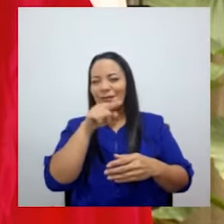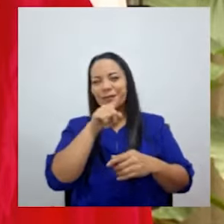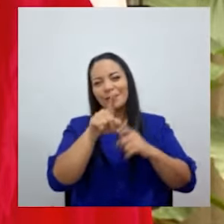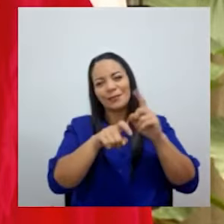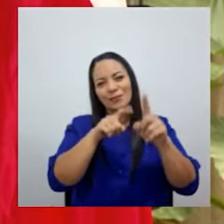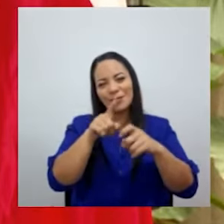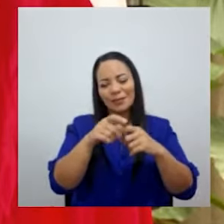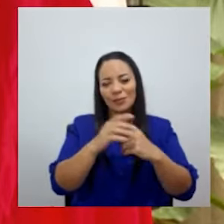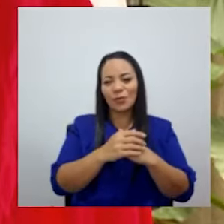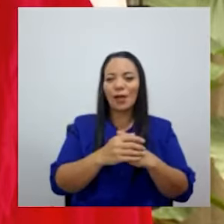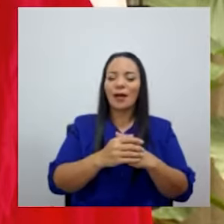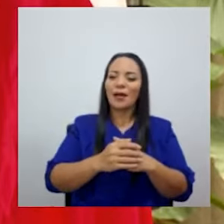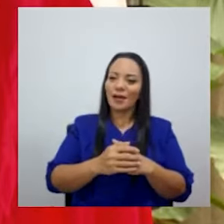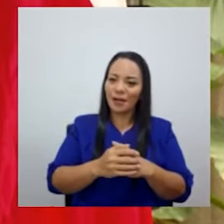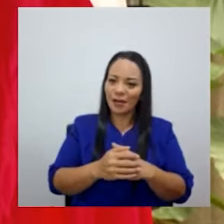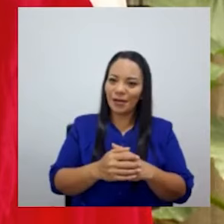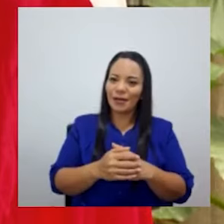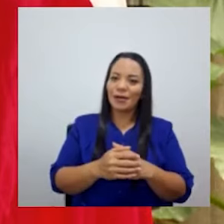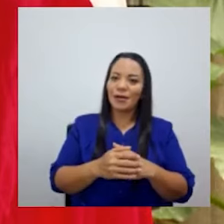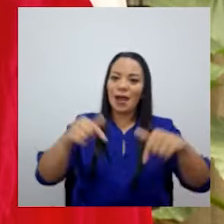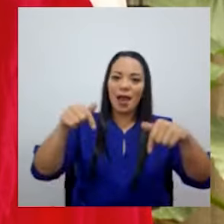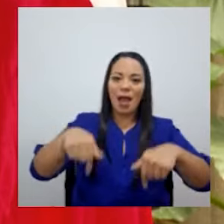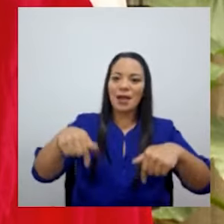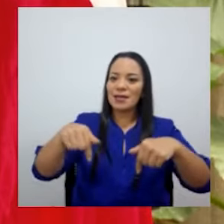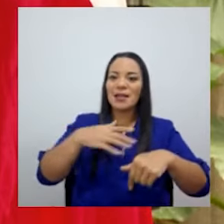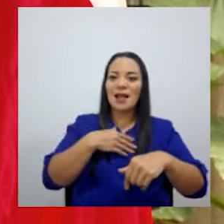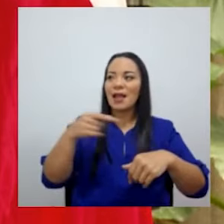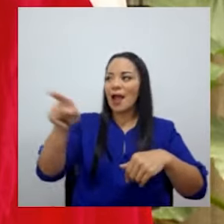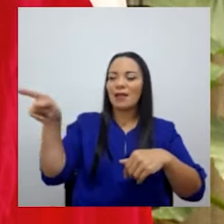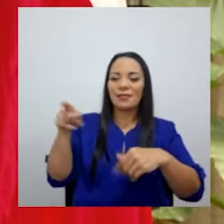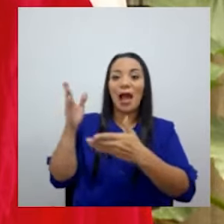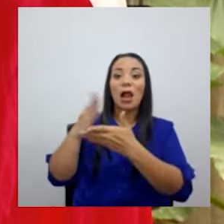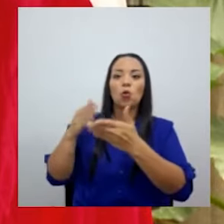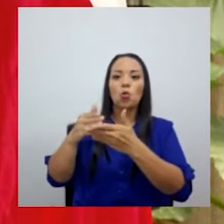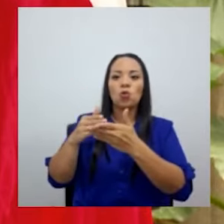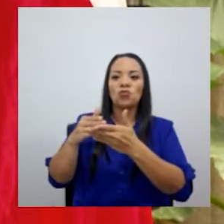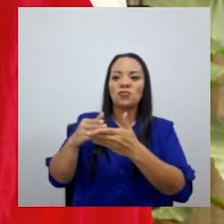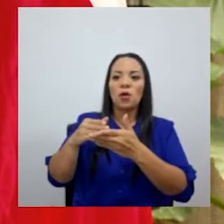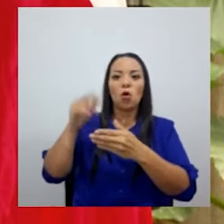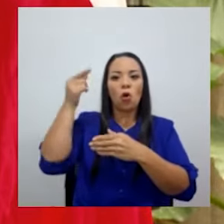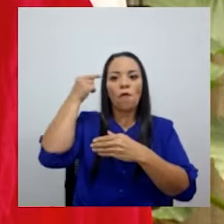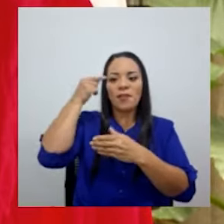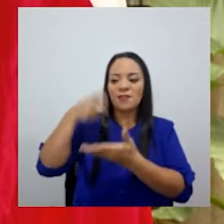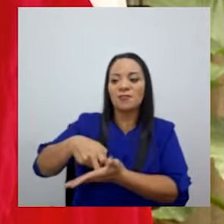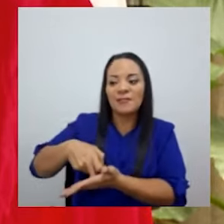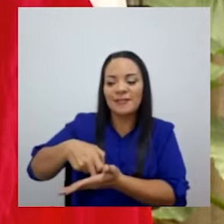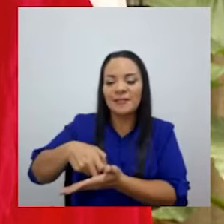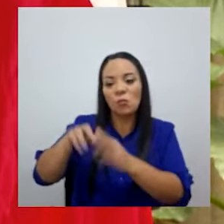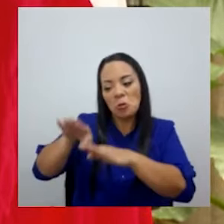hincando gobiernos, que aquí les encanta hincar el gobierno, pero pedirle cuentas.